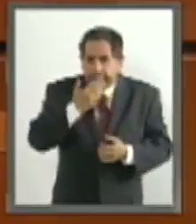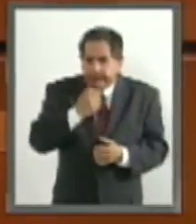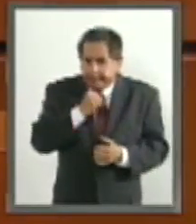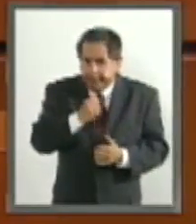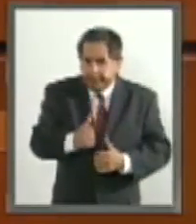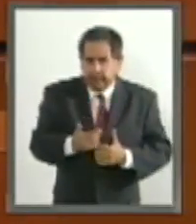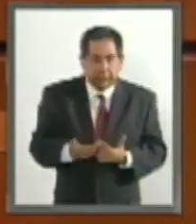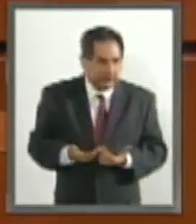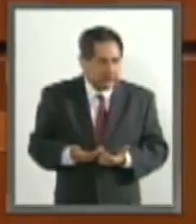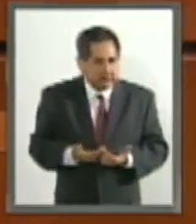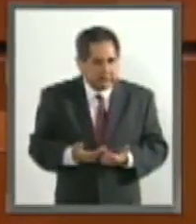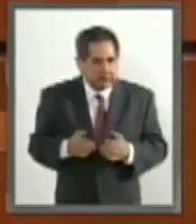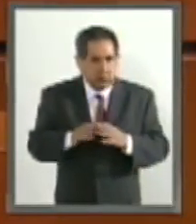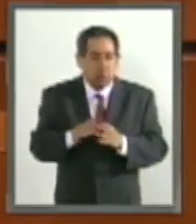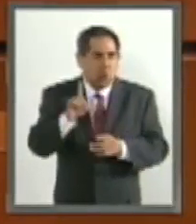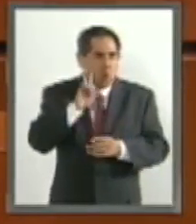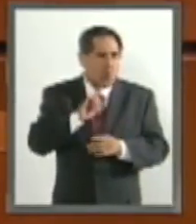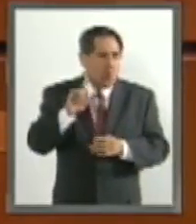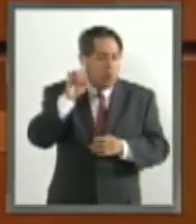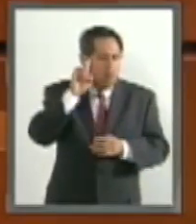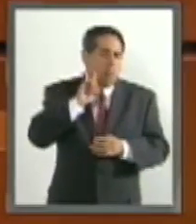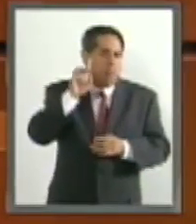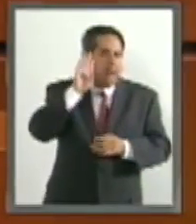como feminicidios